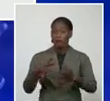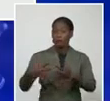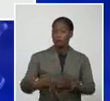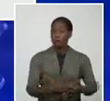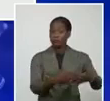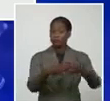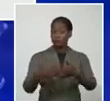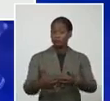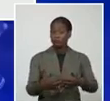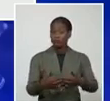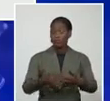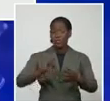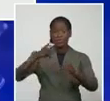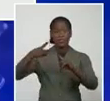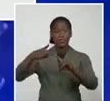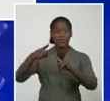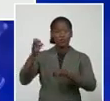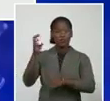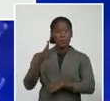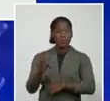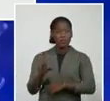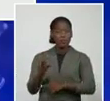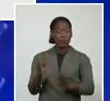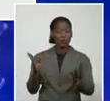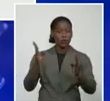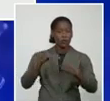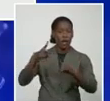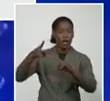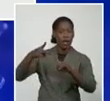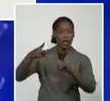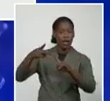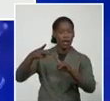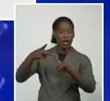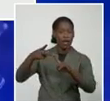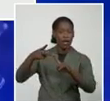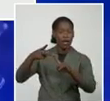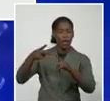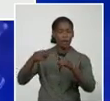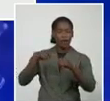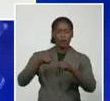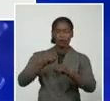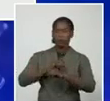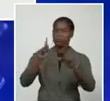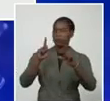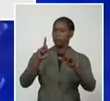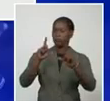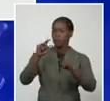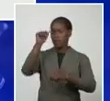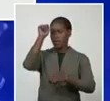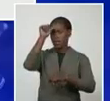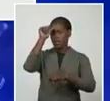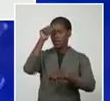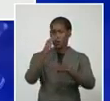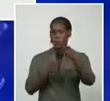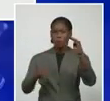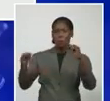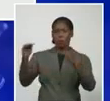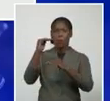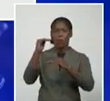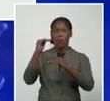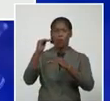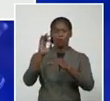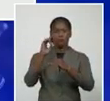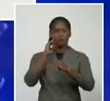reportó. Esto es en el último día. Sin embargo, interesante. La India, que ya hacía varios días